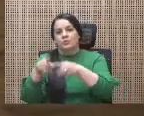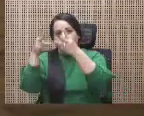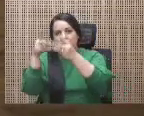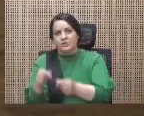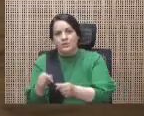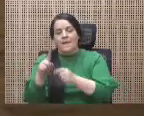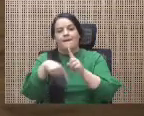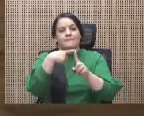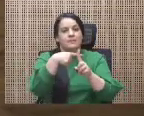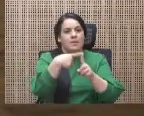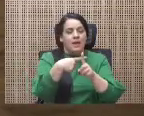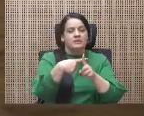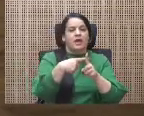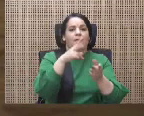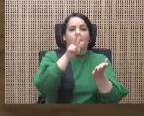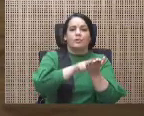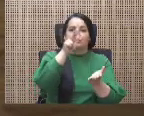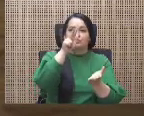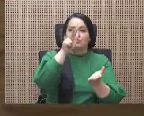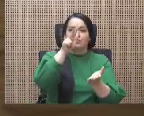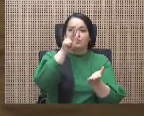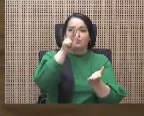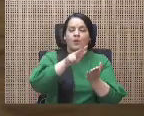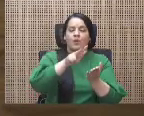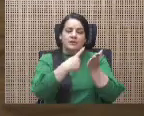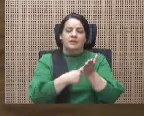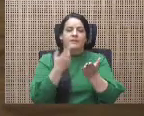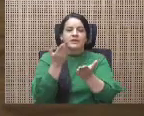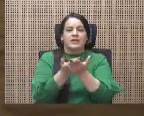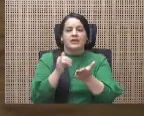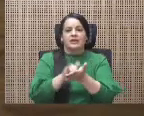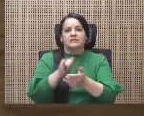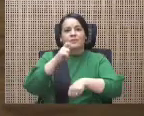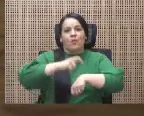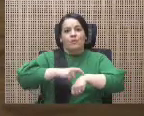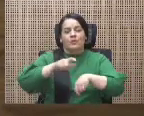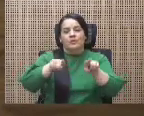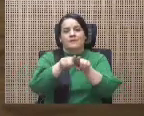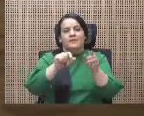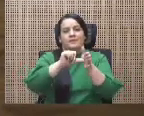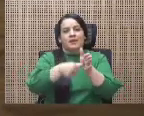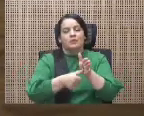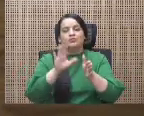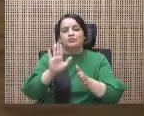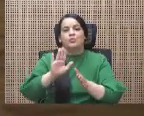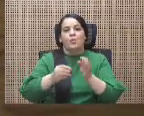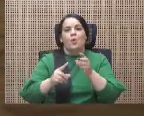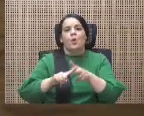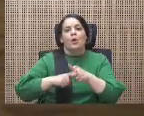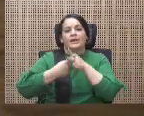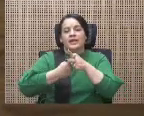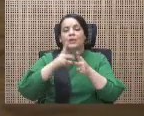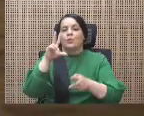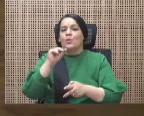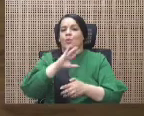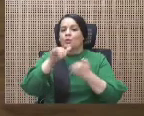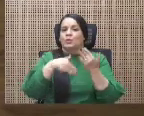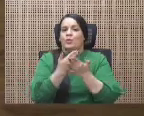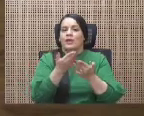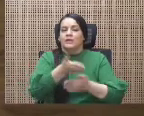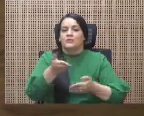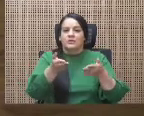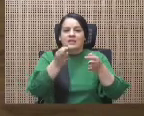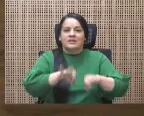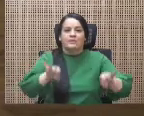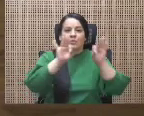poder llegar a este momento. Y también resalto su origen. No todas las cosas importantes pasan dentro de estas